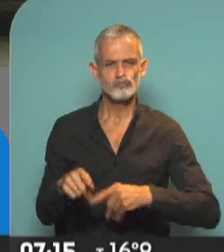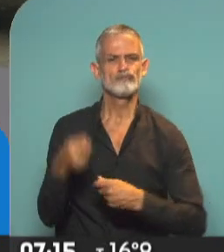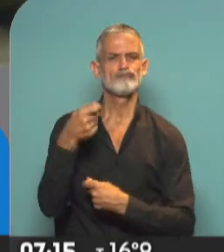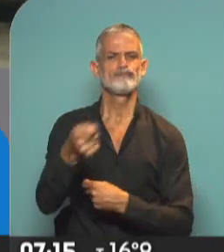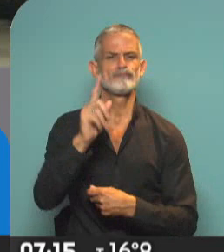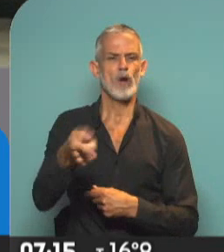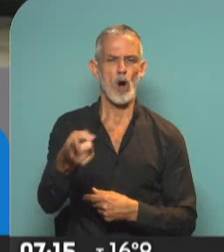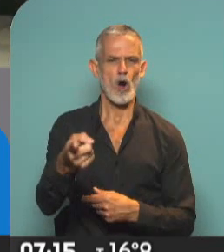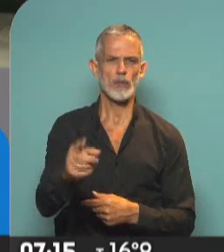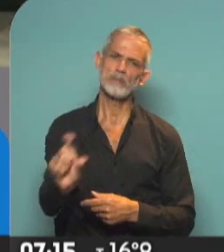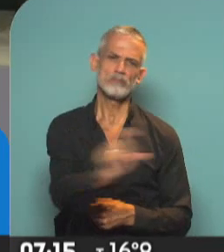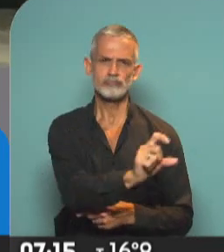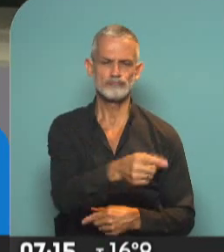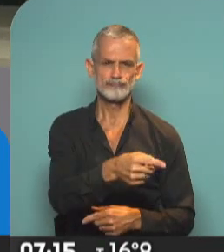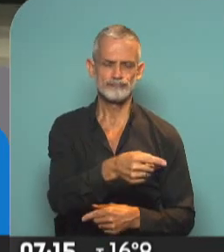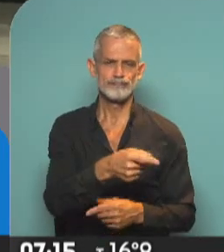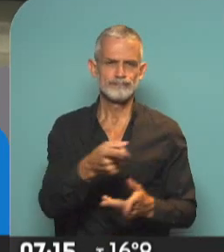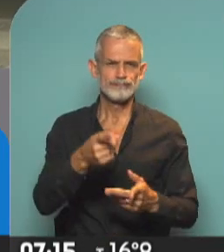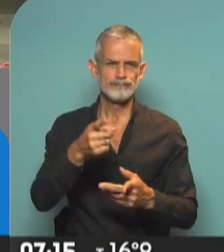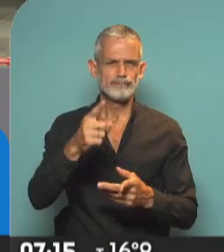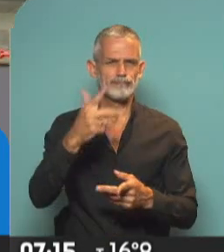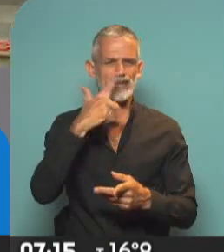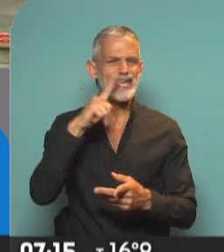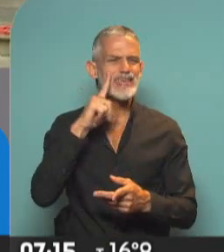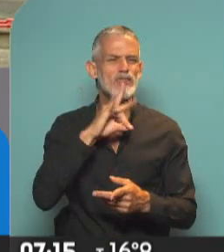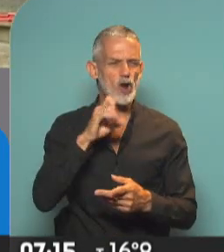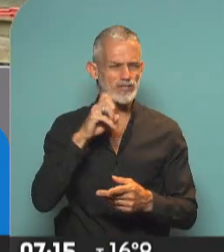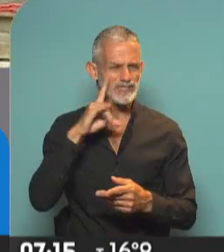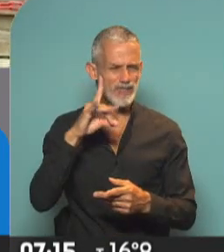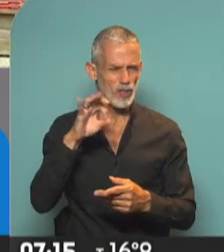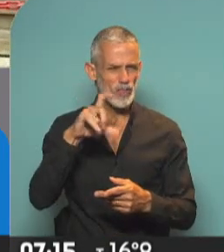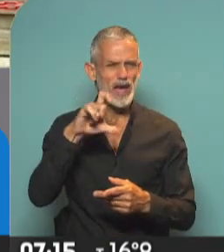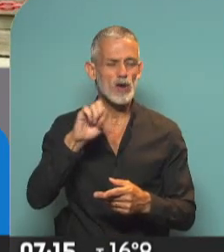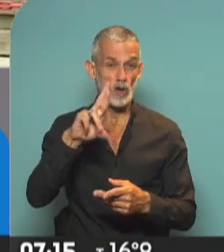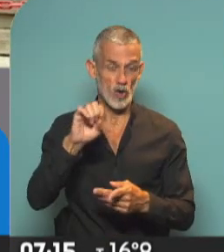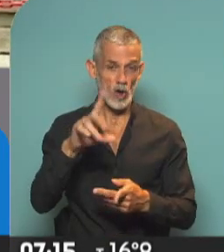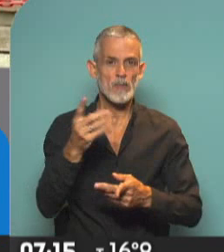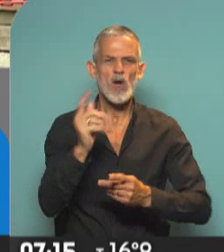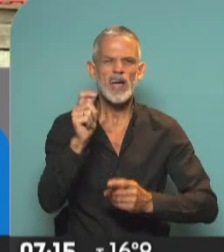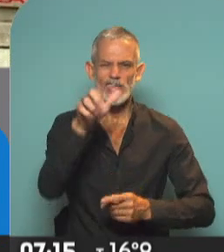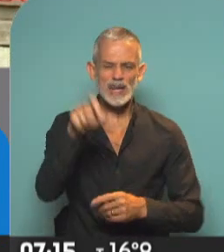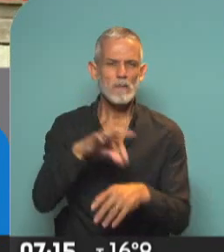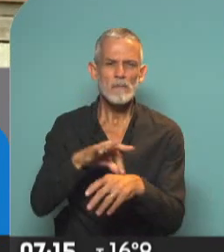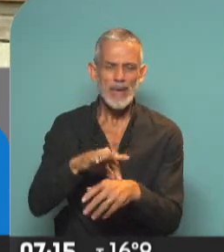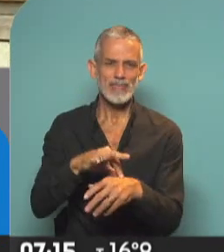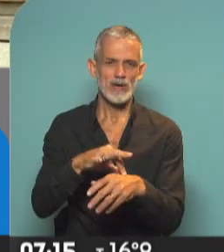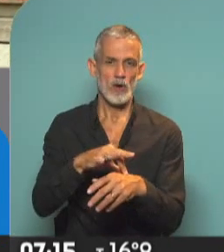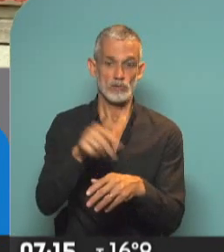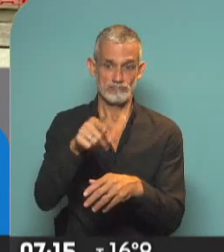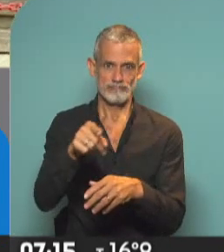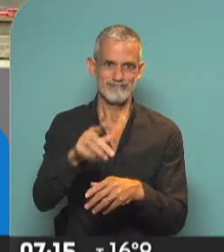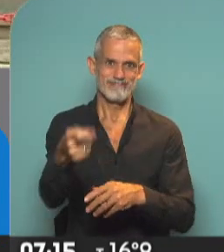recordemos que había alguna suerte de confusiones en relación a quiénes fueron los trabajadores de la salud, los médicos